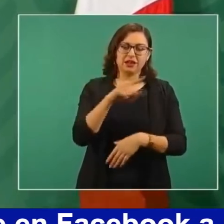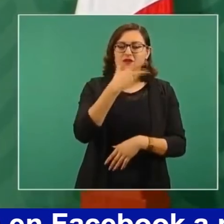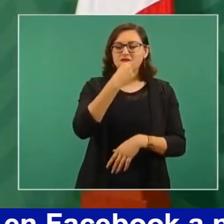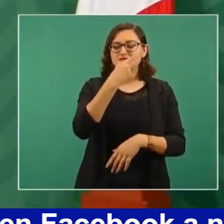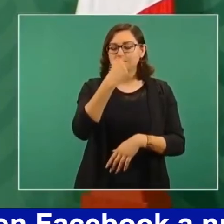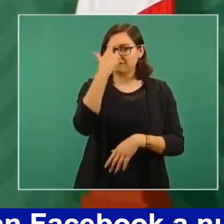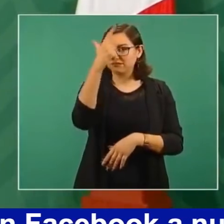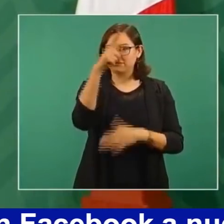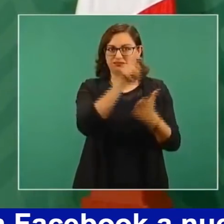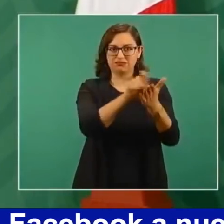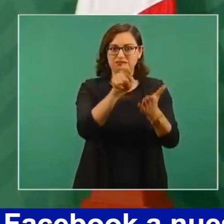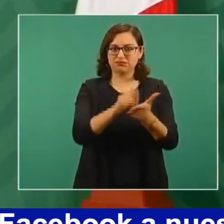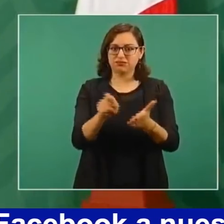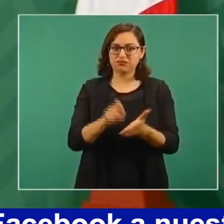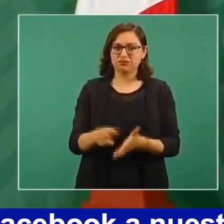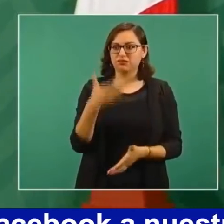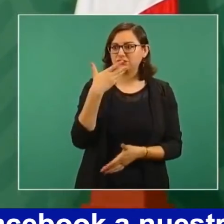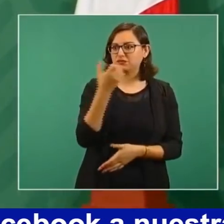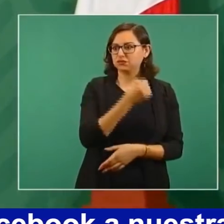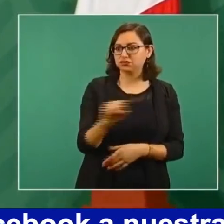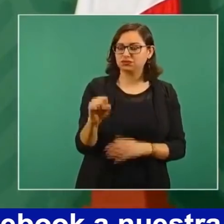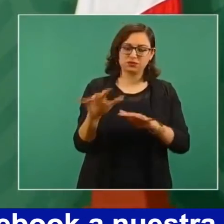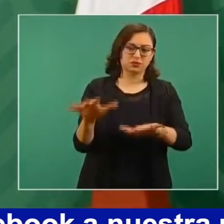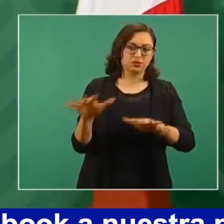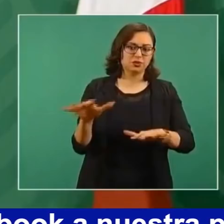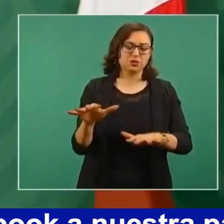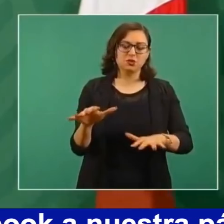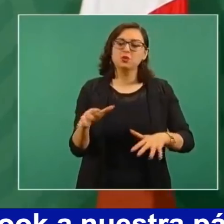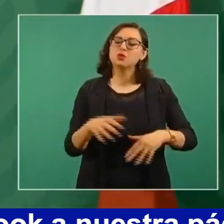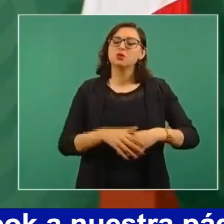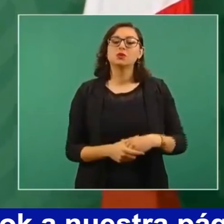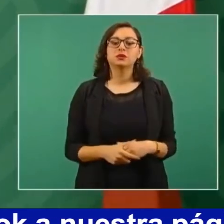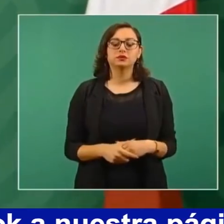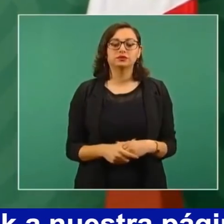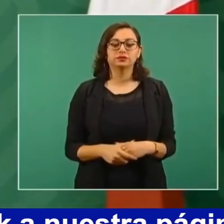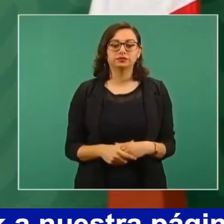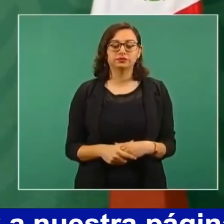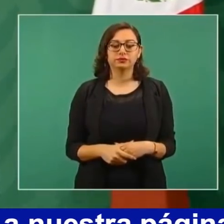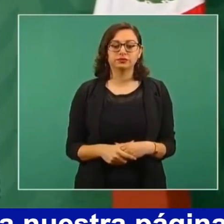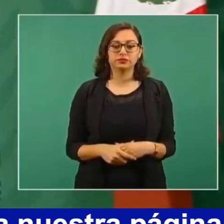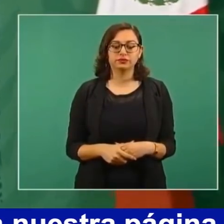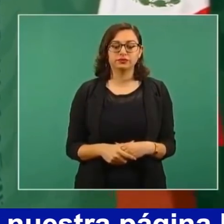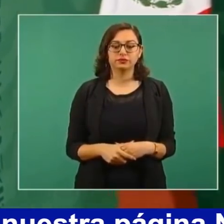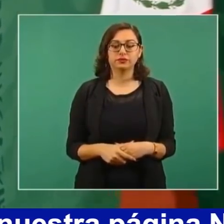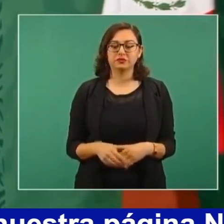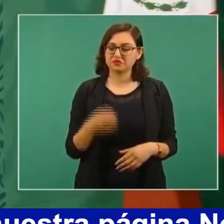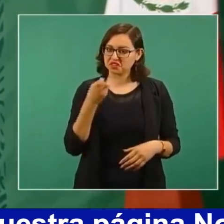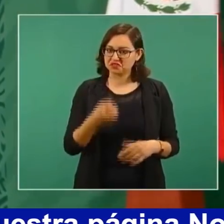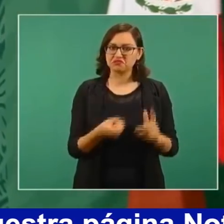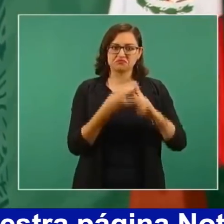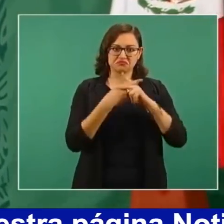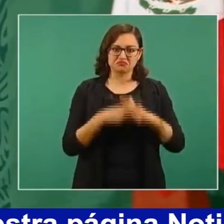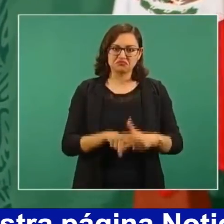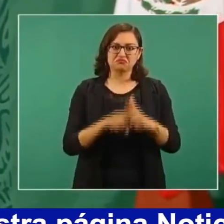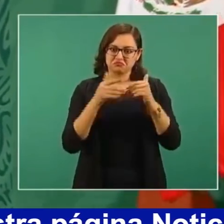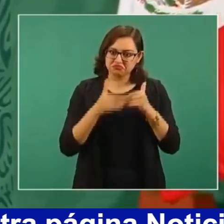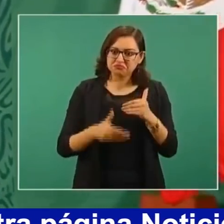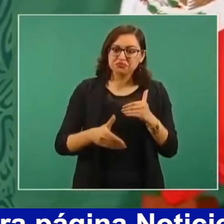de la lengua castellana. De ahí surgió